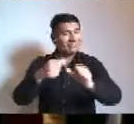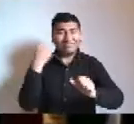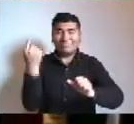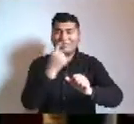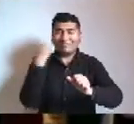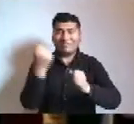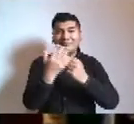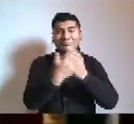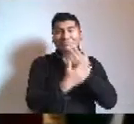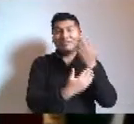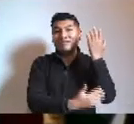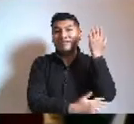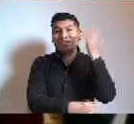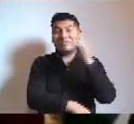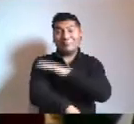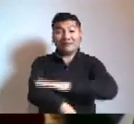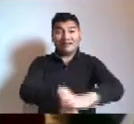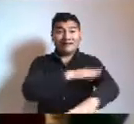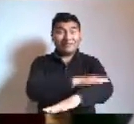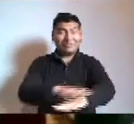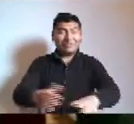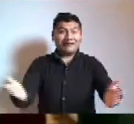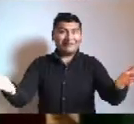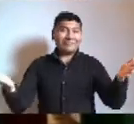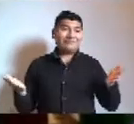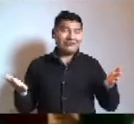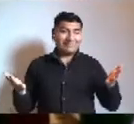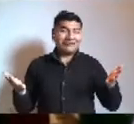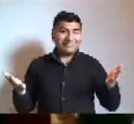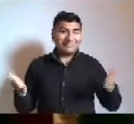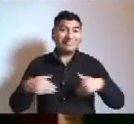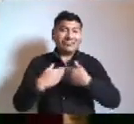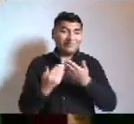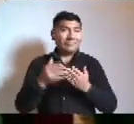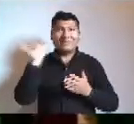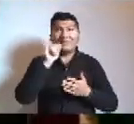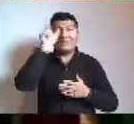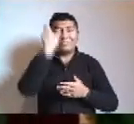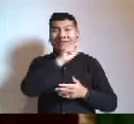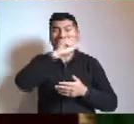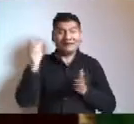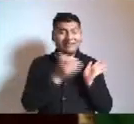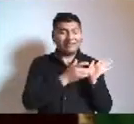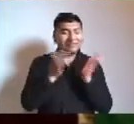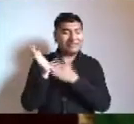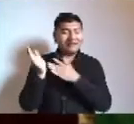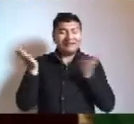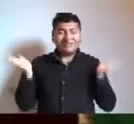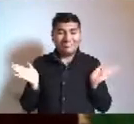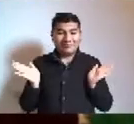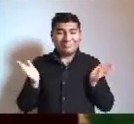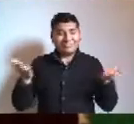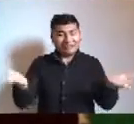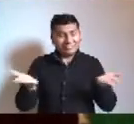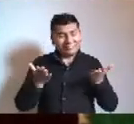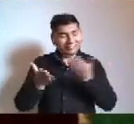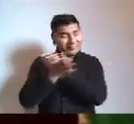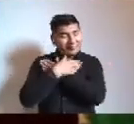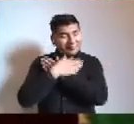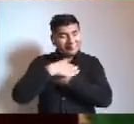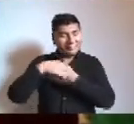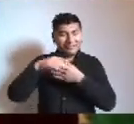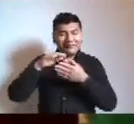los brazos extendidos como en la cruz para darnos ese abrazo de